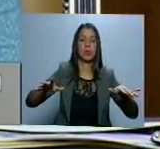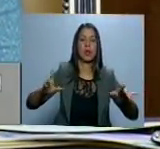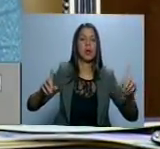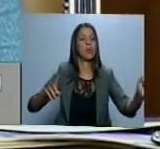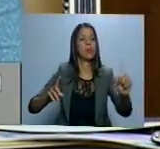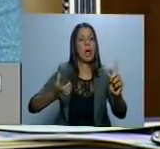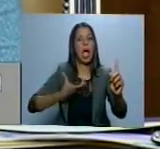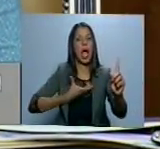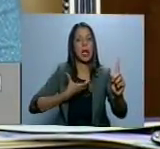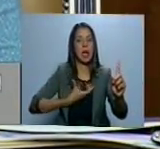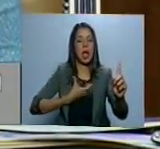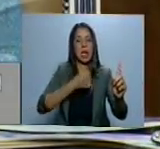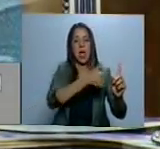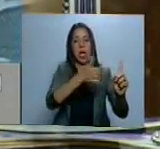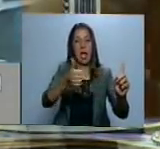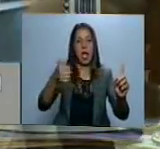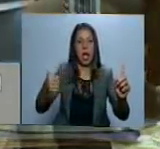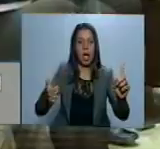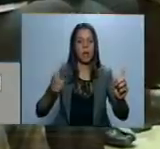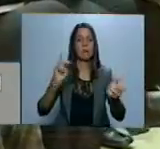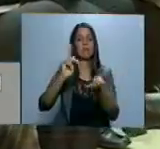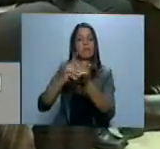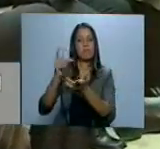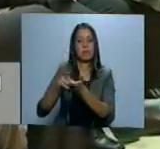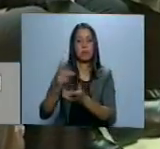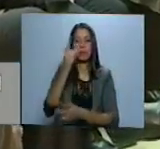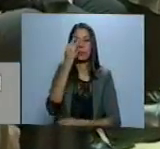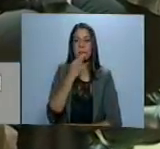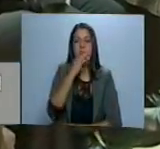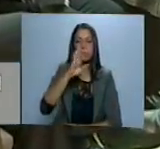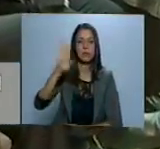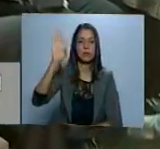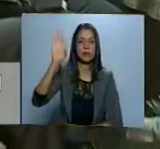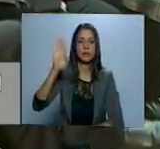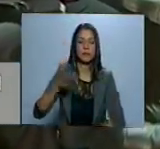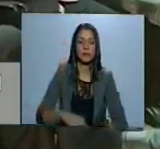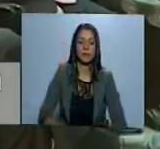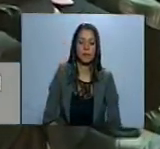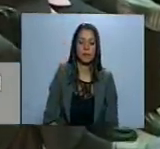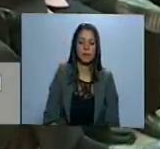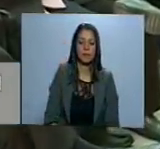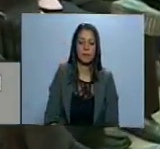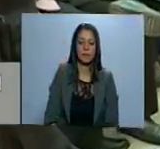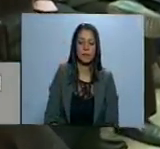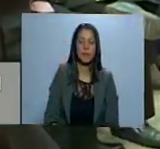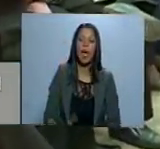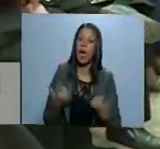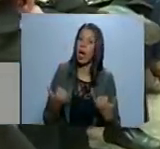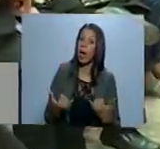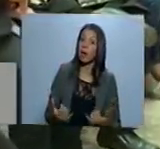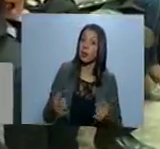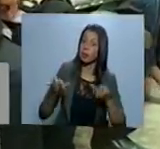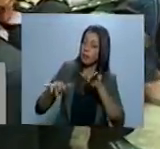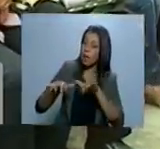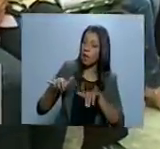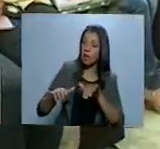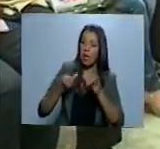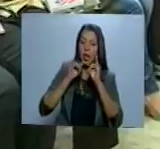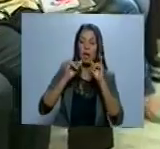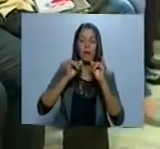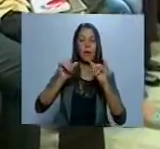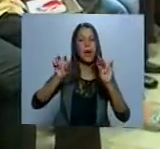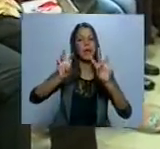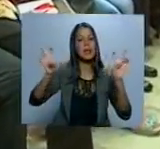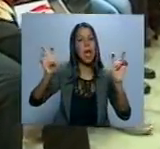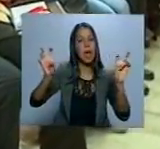los alcaldes y a las alcaldesas en los respectivos estados. Ciudadano secretario, sírvase informar el siguiente